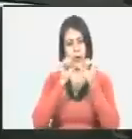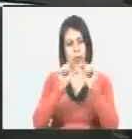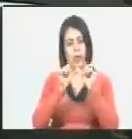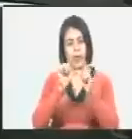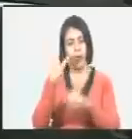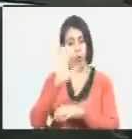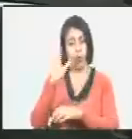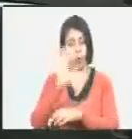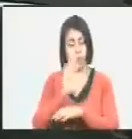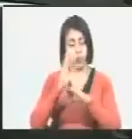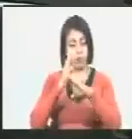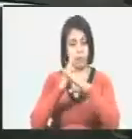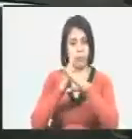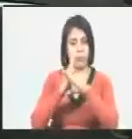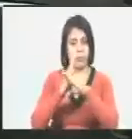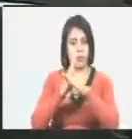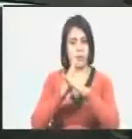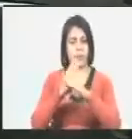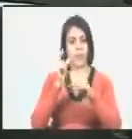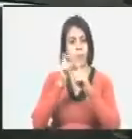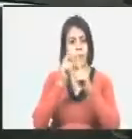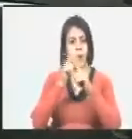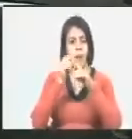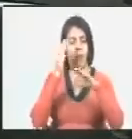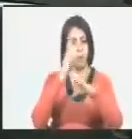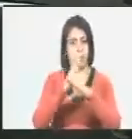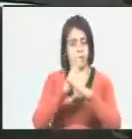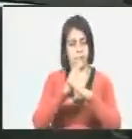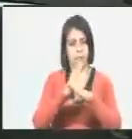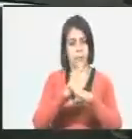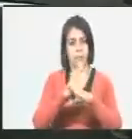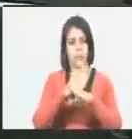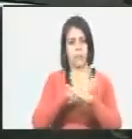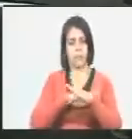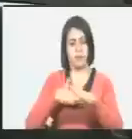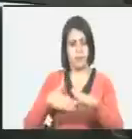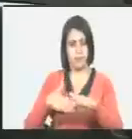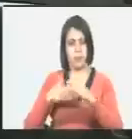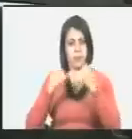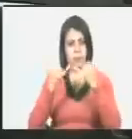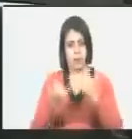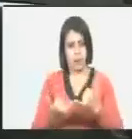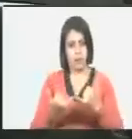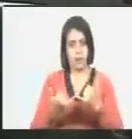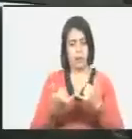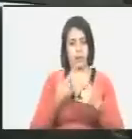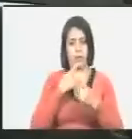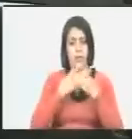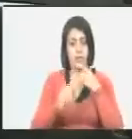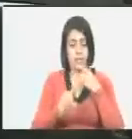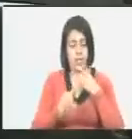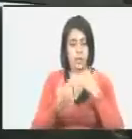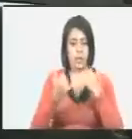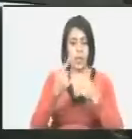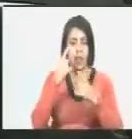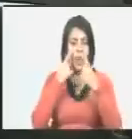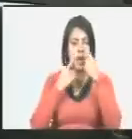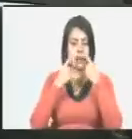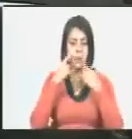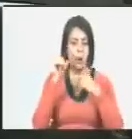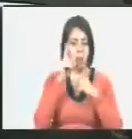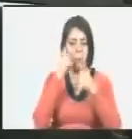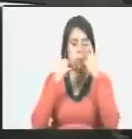adiós detenido, palabras que se congelan, ganas ya de haberlas dicho, lágrimas que no se